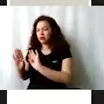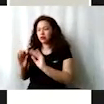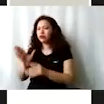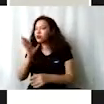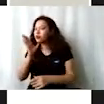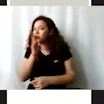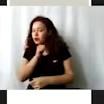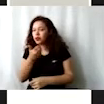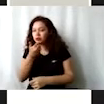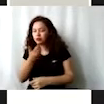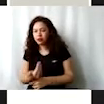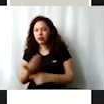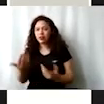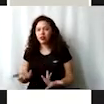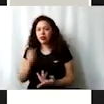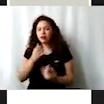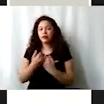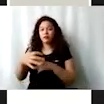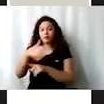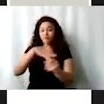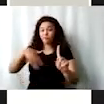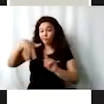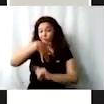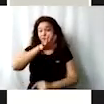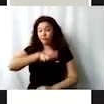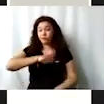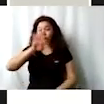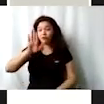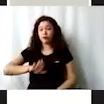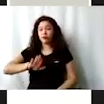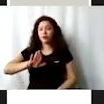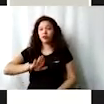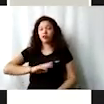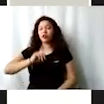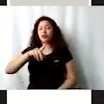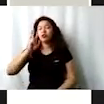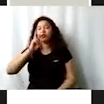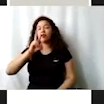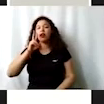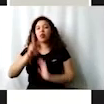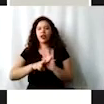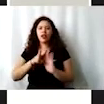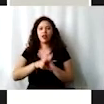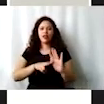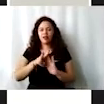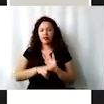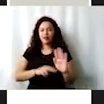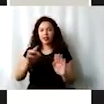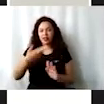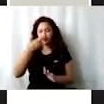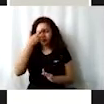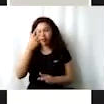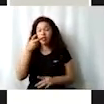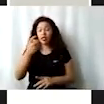se van a presentar circunstancias similares a las que tú pudiste ver en el video de ese no es mi